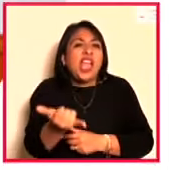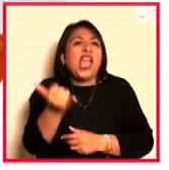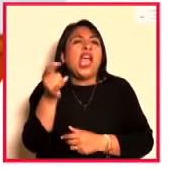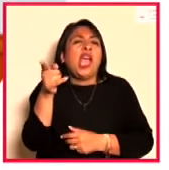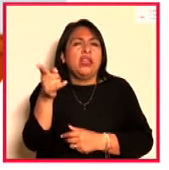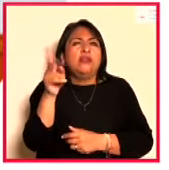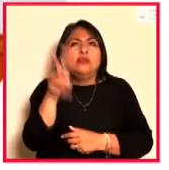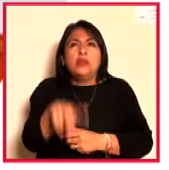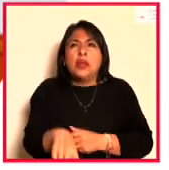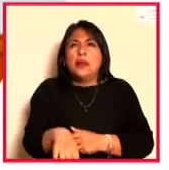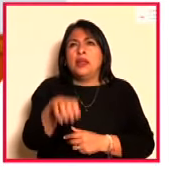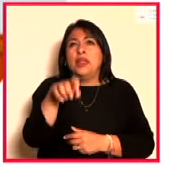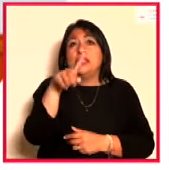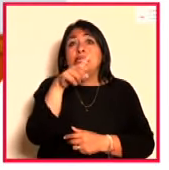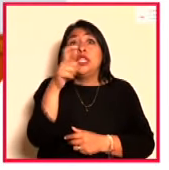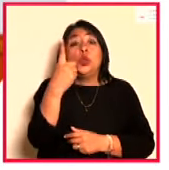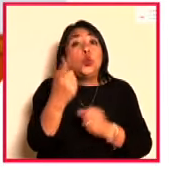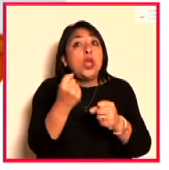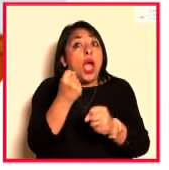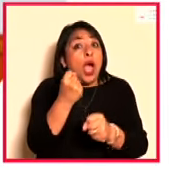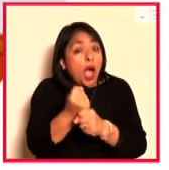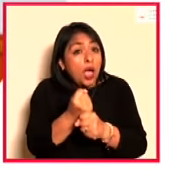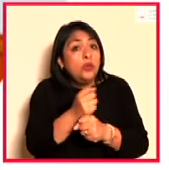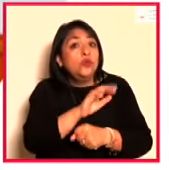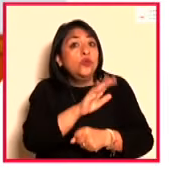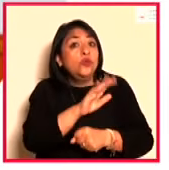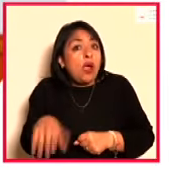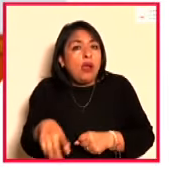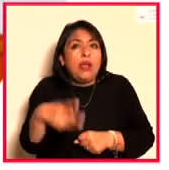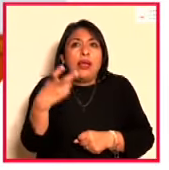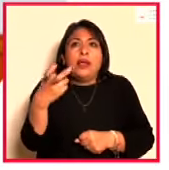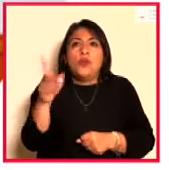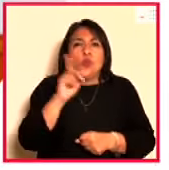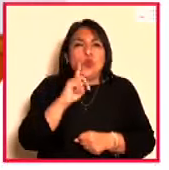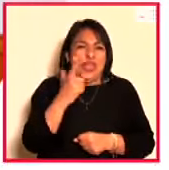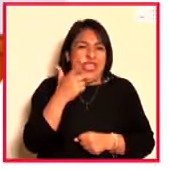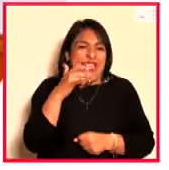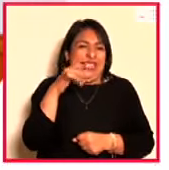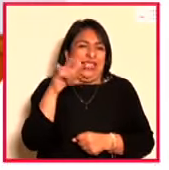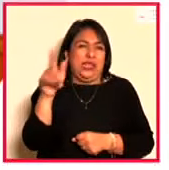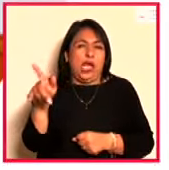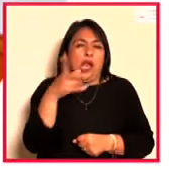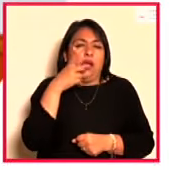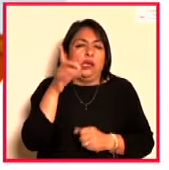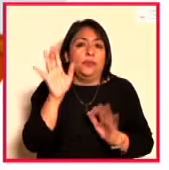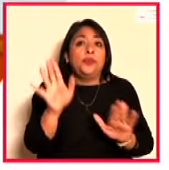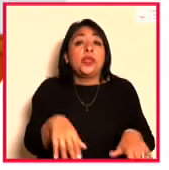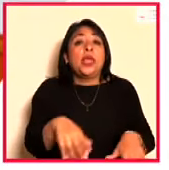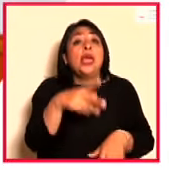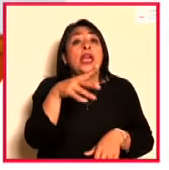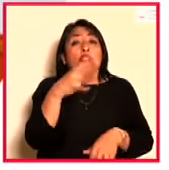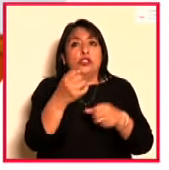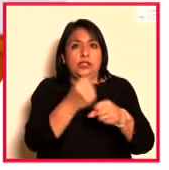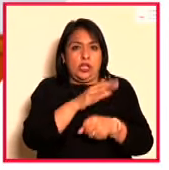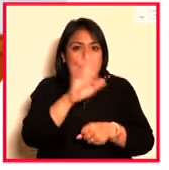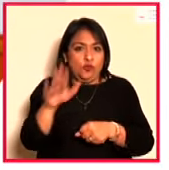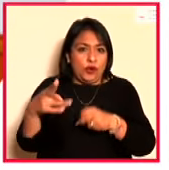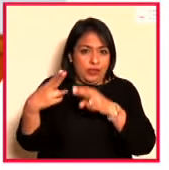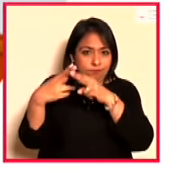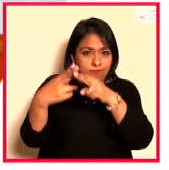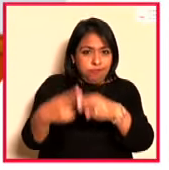hasta los 101 años y gozó de los logros y honores que esa misma gitana le vaticinó. A 14 años de su partida, celebramos el legado